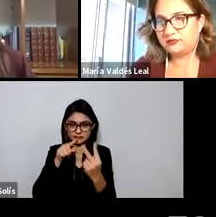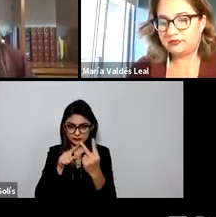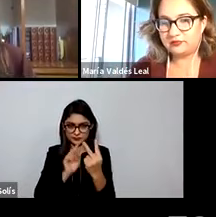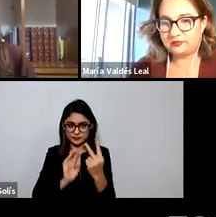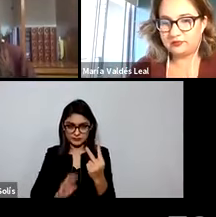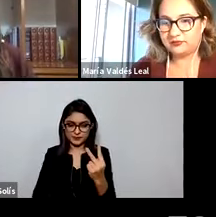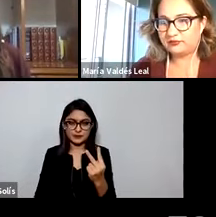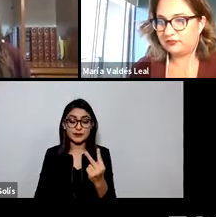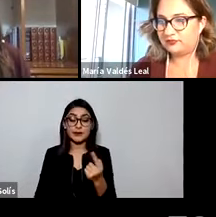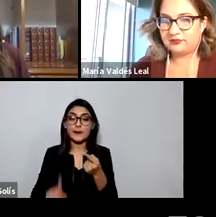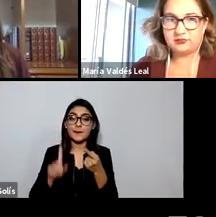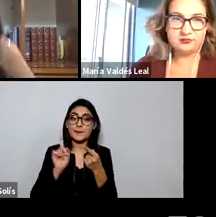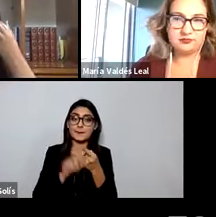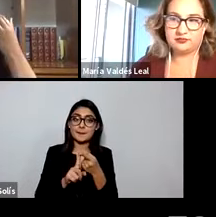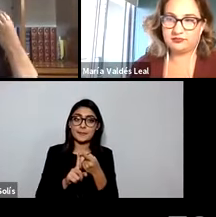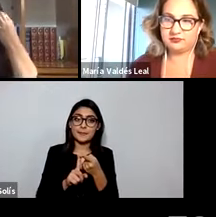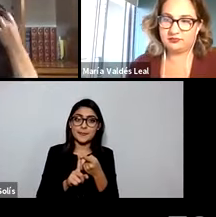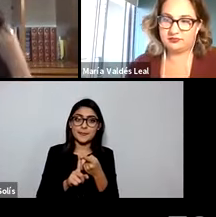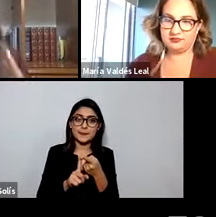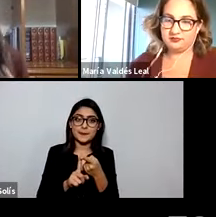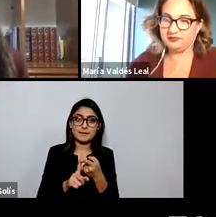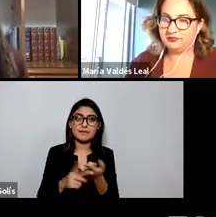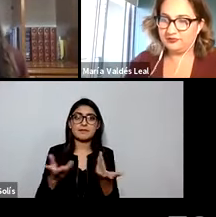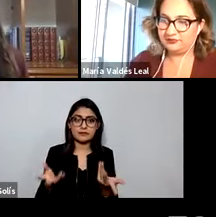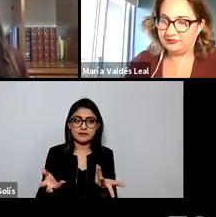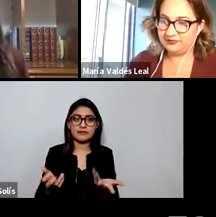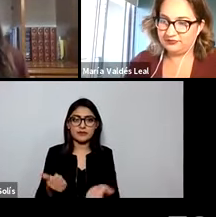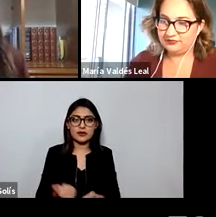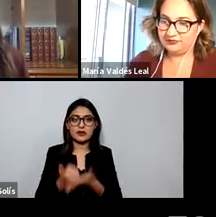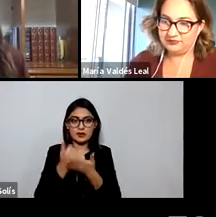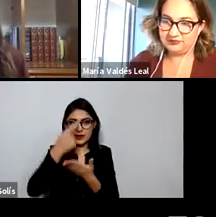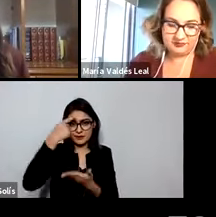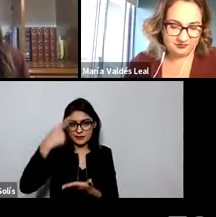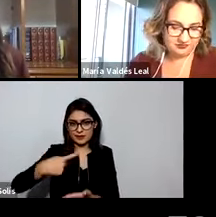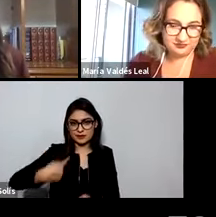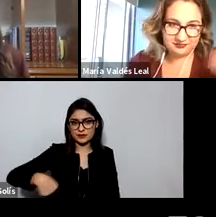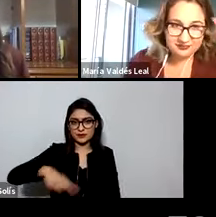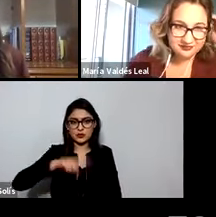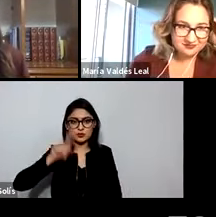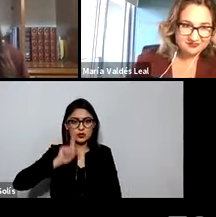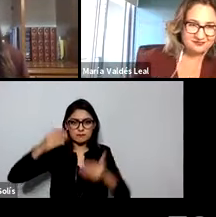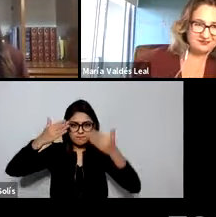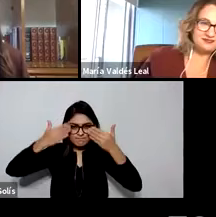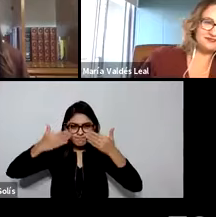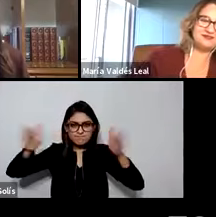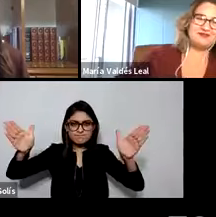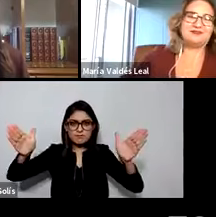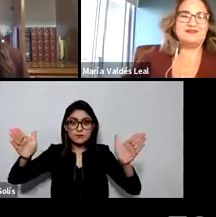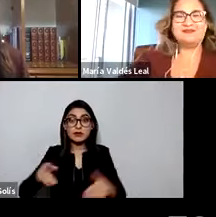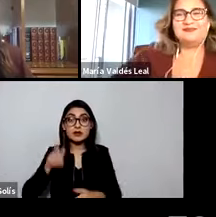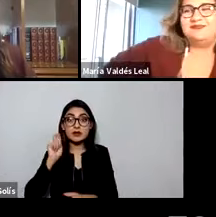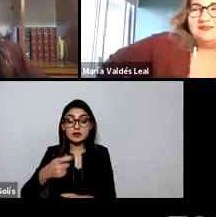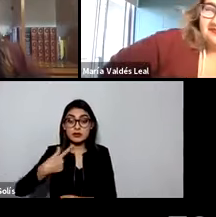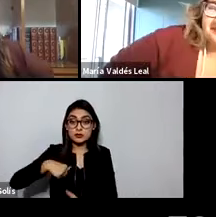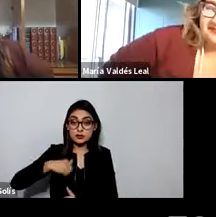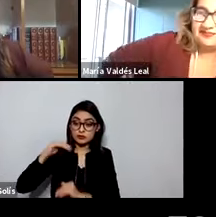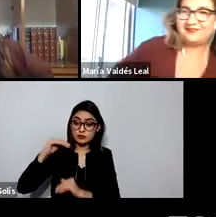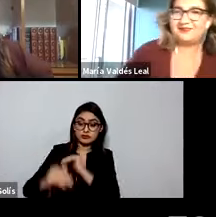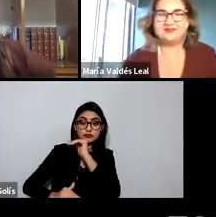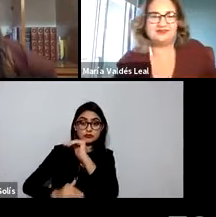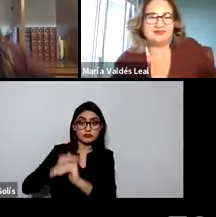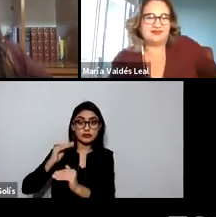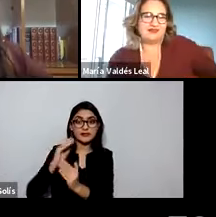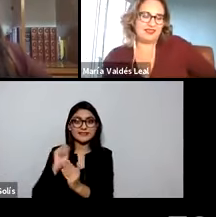relevantes. Por un lado, sirve para visibilizarlos, ¿no? El tema de llegar a espacios de toma